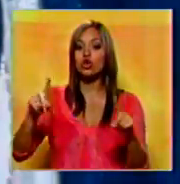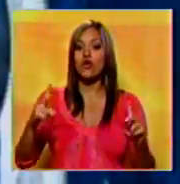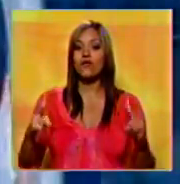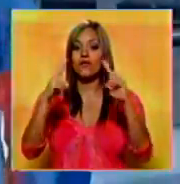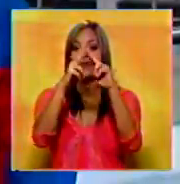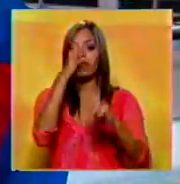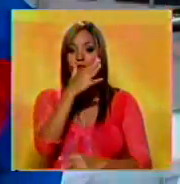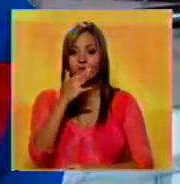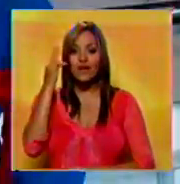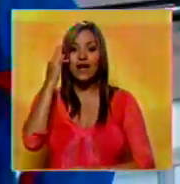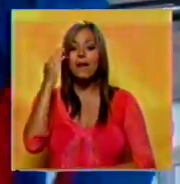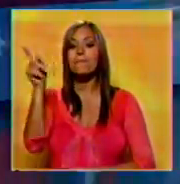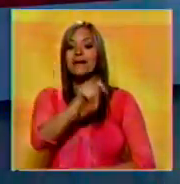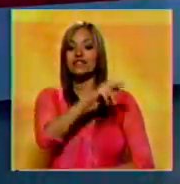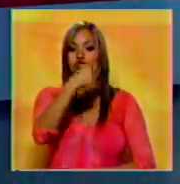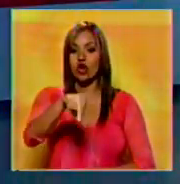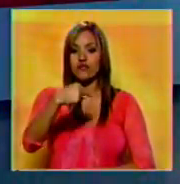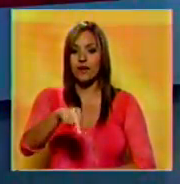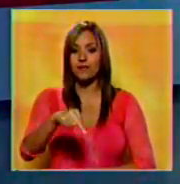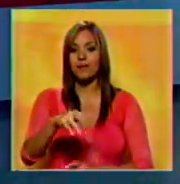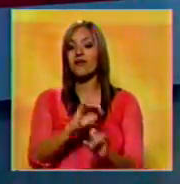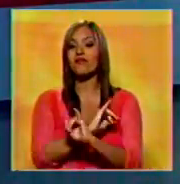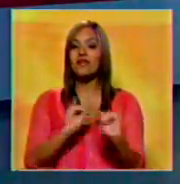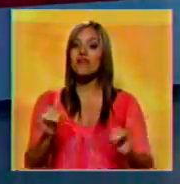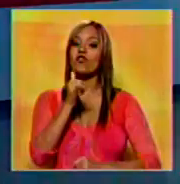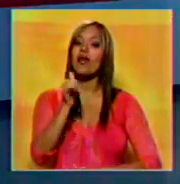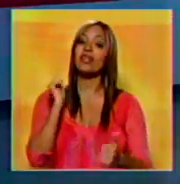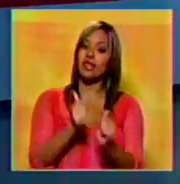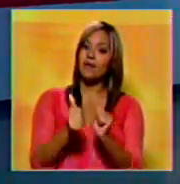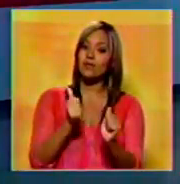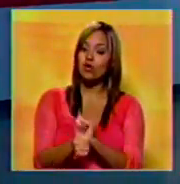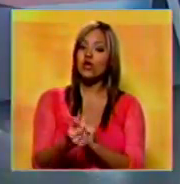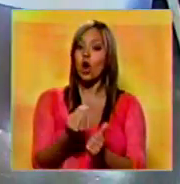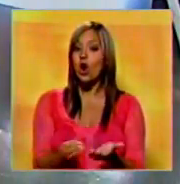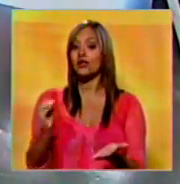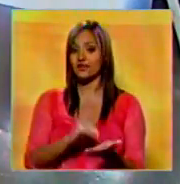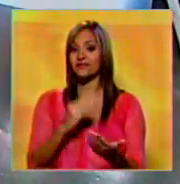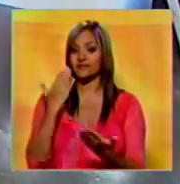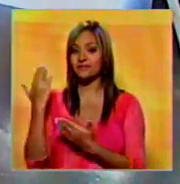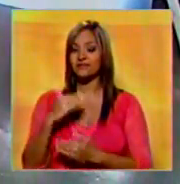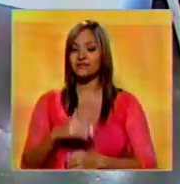del mes de noviembre. Con esto finalizamos la información deportiva, volvemos con ustedes.